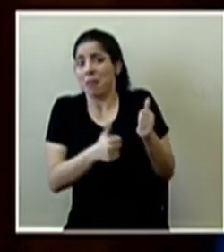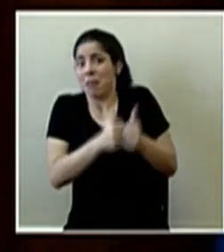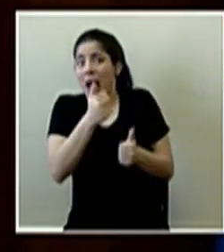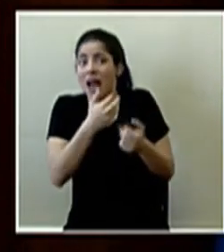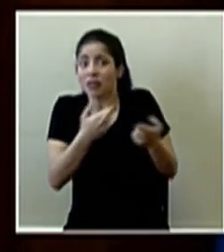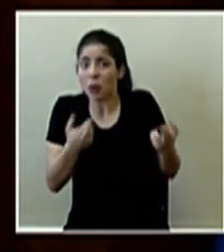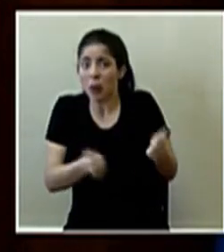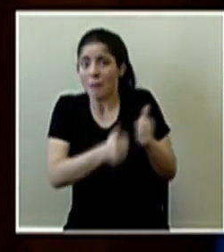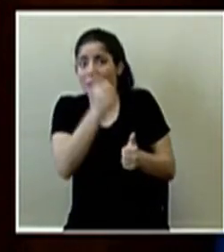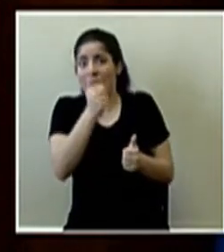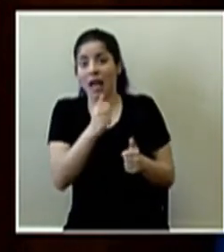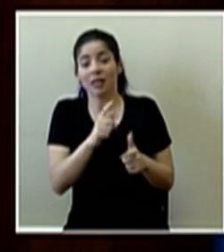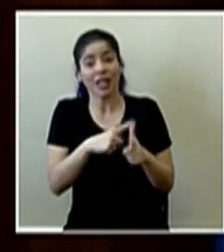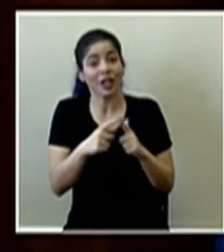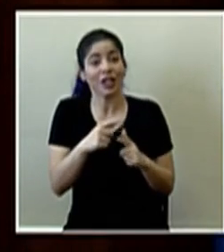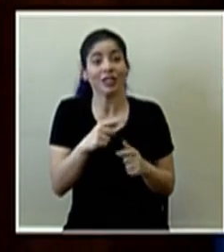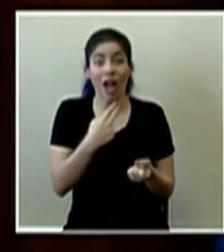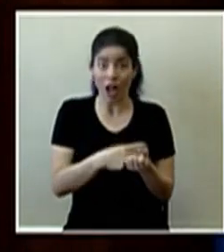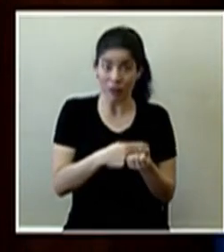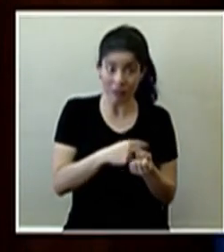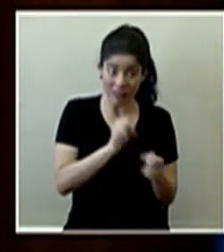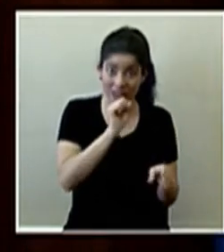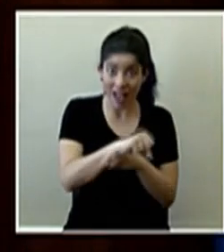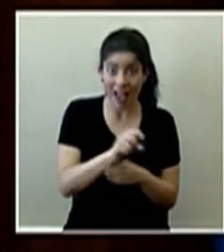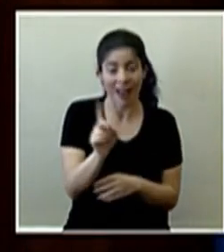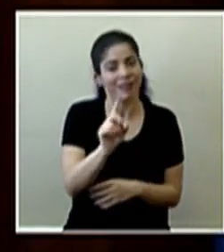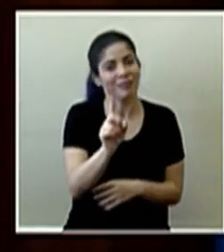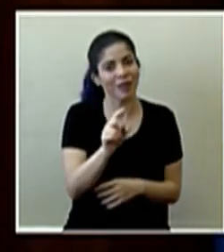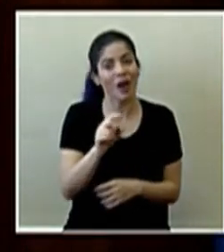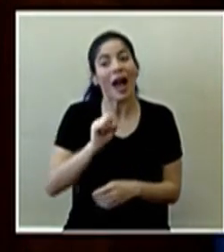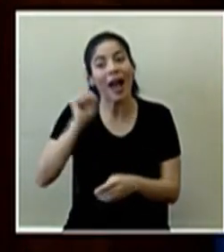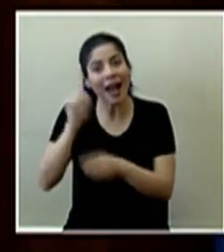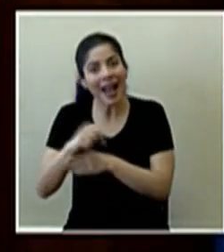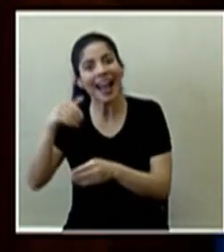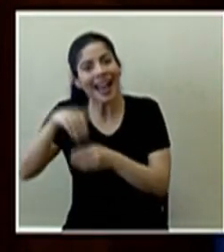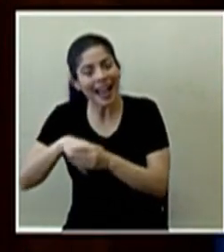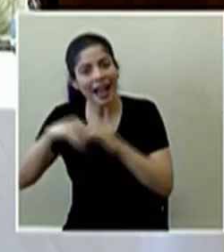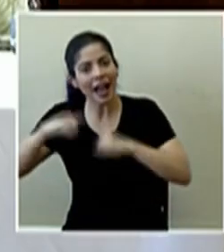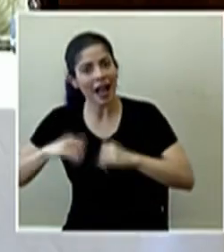de nuevo, esto no se gana en el hospital, esto se gana en casa.